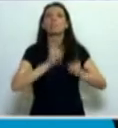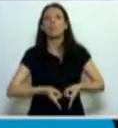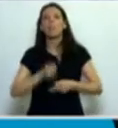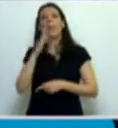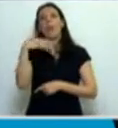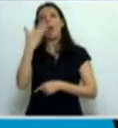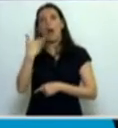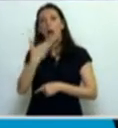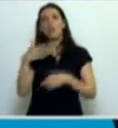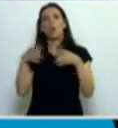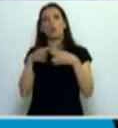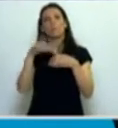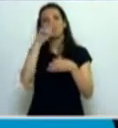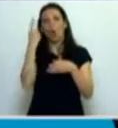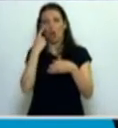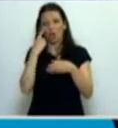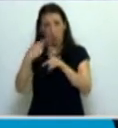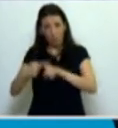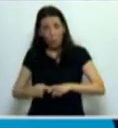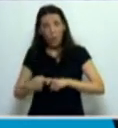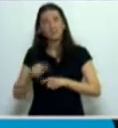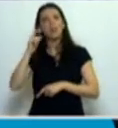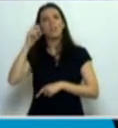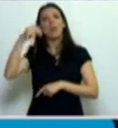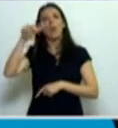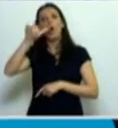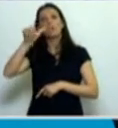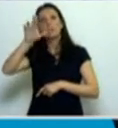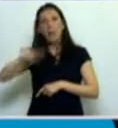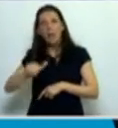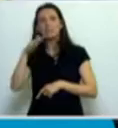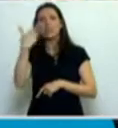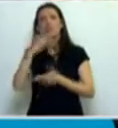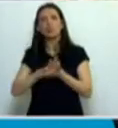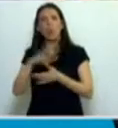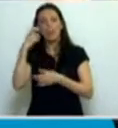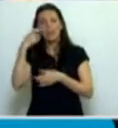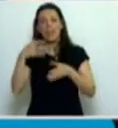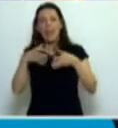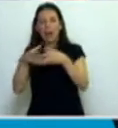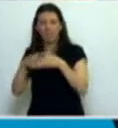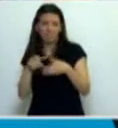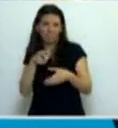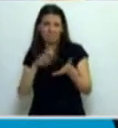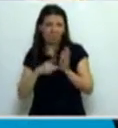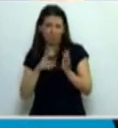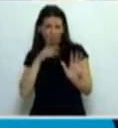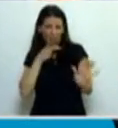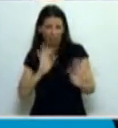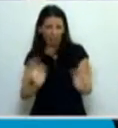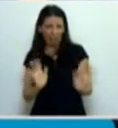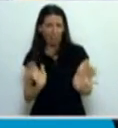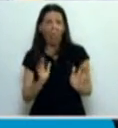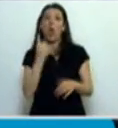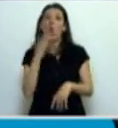el presidente de la Comisión Revisora de Cuentas, senador González, cuando se discutió esto en el Senado. La verdad que eso no significa nada. Lo único que